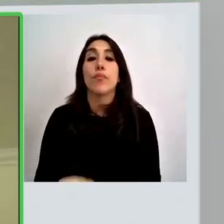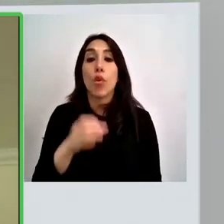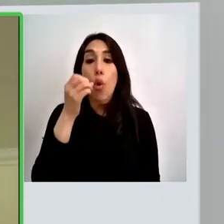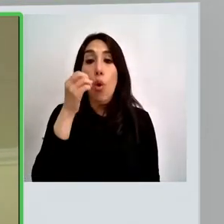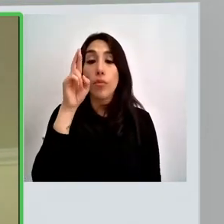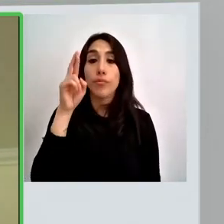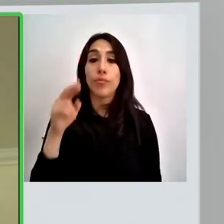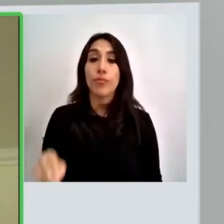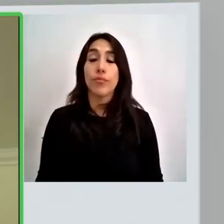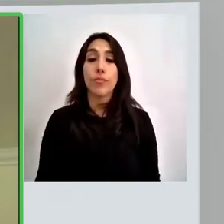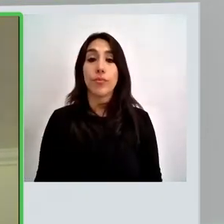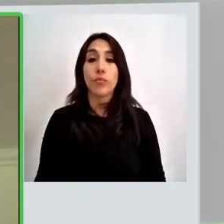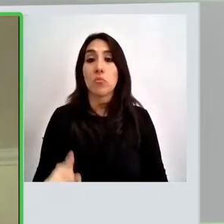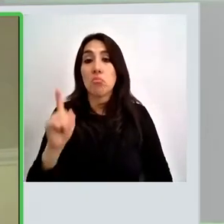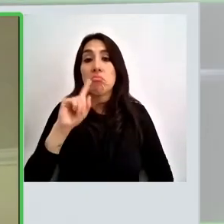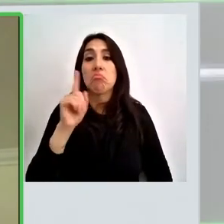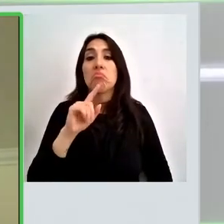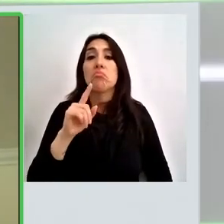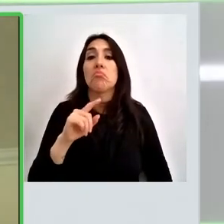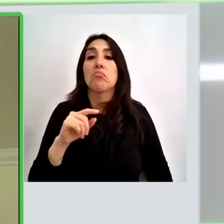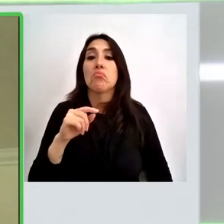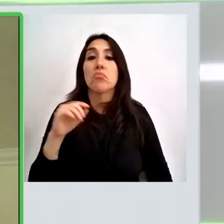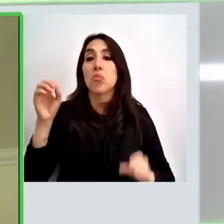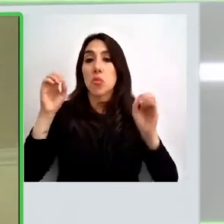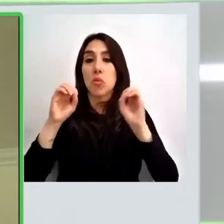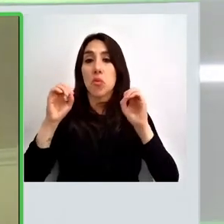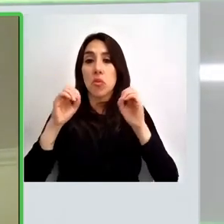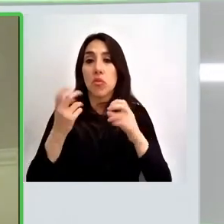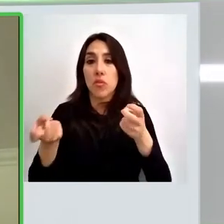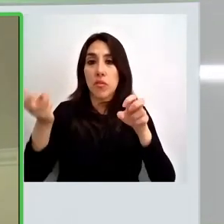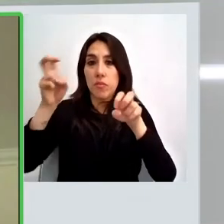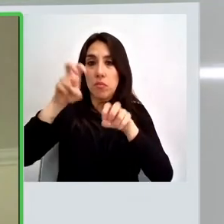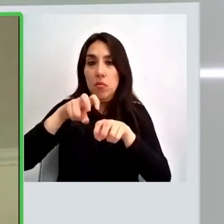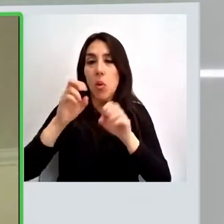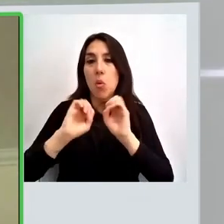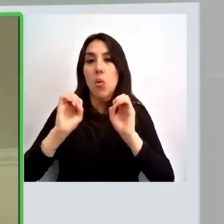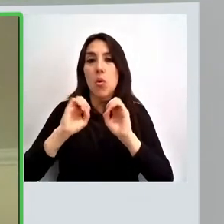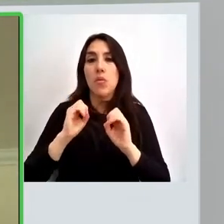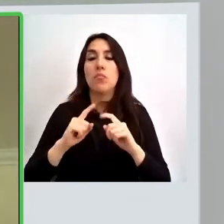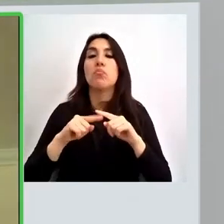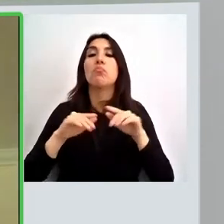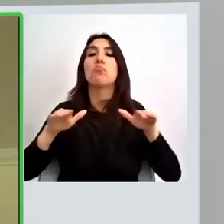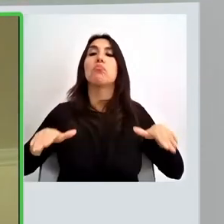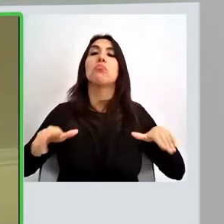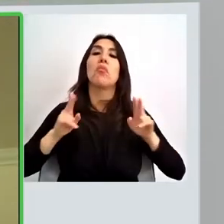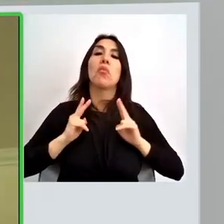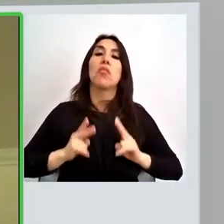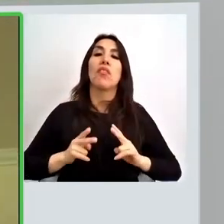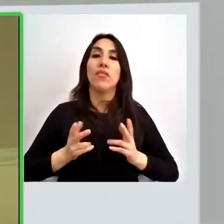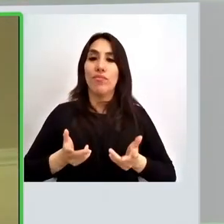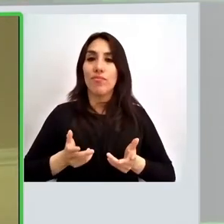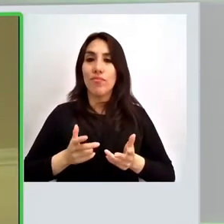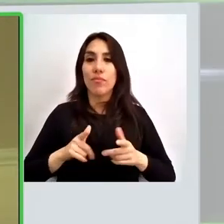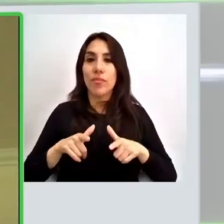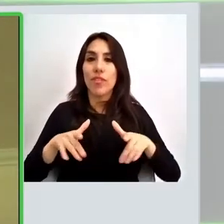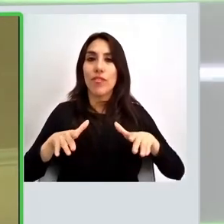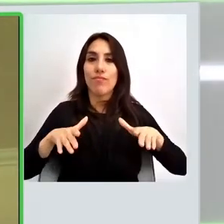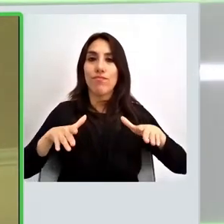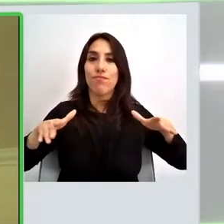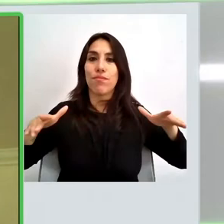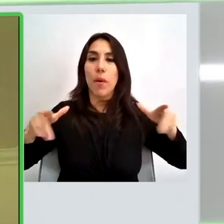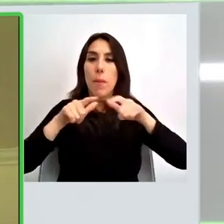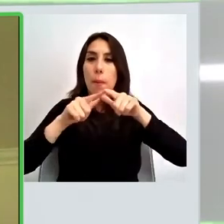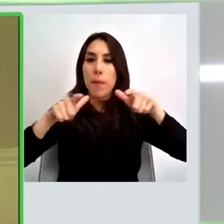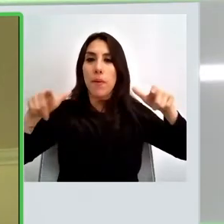transportarse o tener servicios de apoyo entonces esto abre todo un área nueva de posibilidades para las